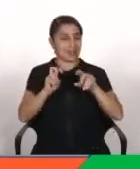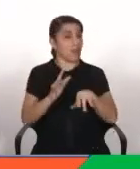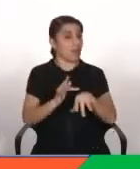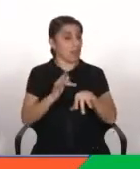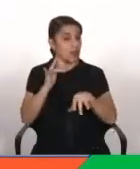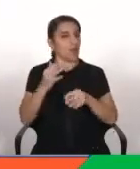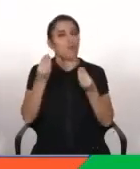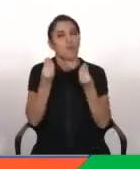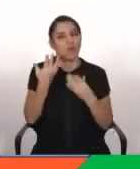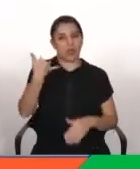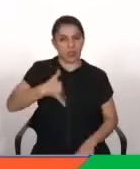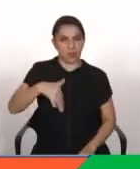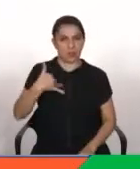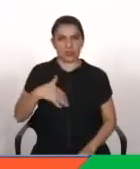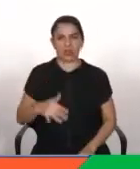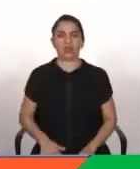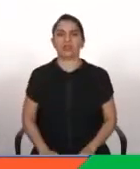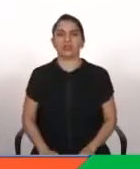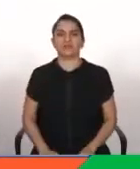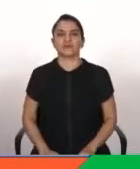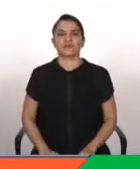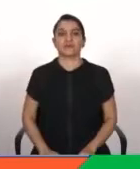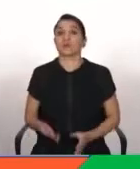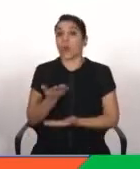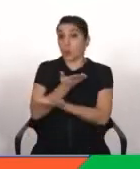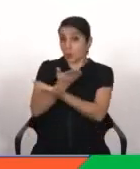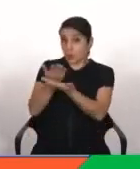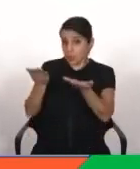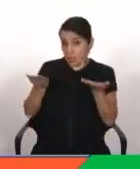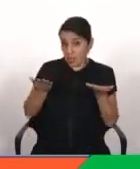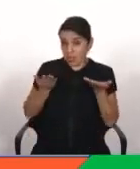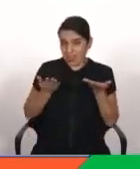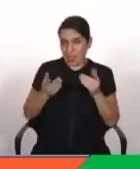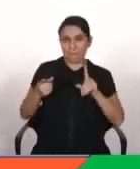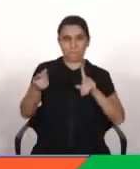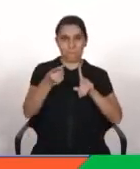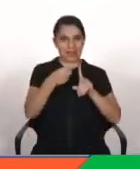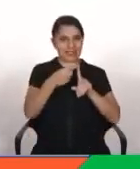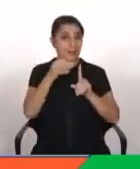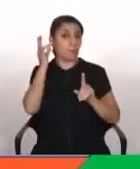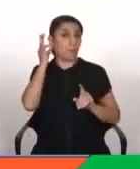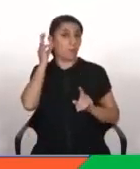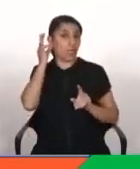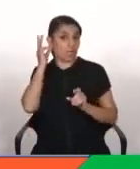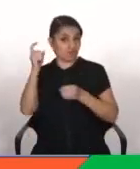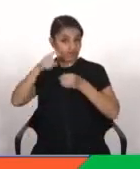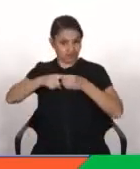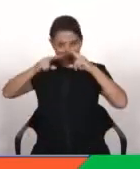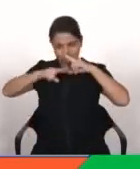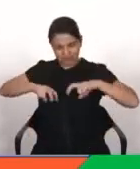importante. ¿Por qué es importante para ustedes la participación de la mujer en la ciencia?